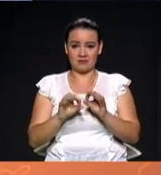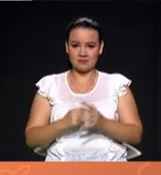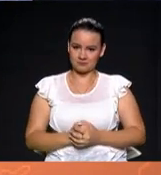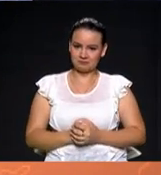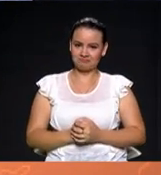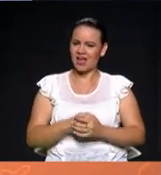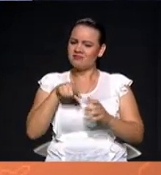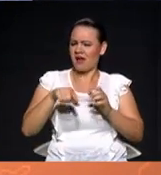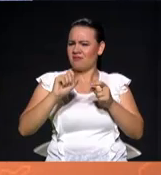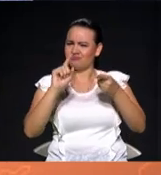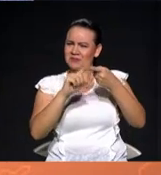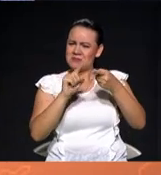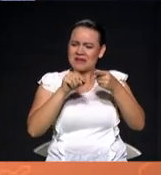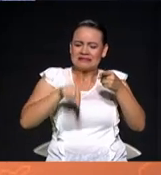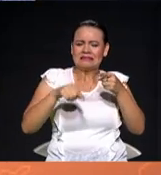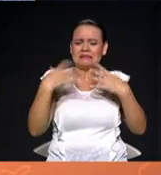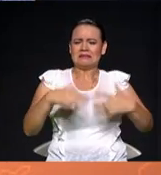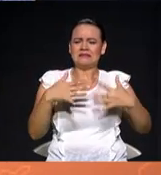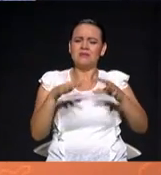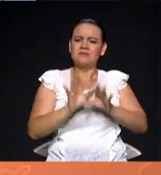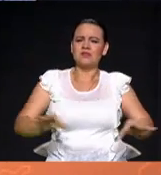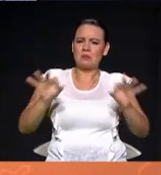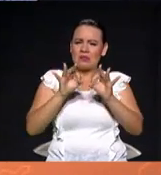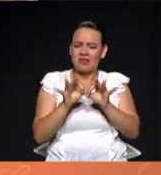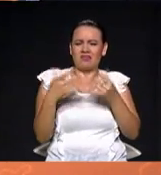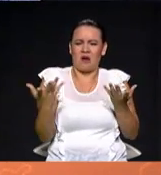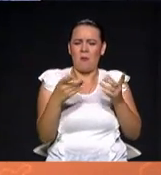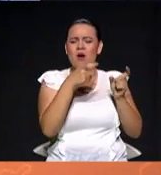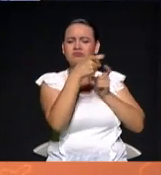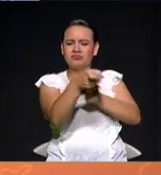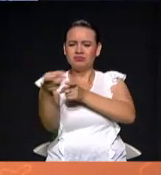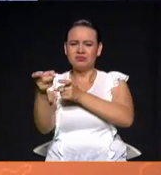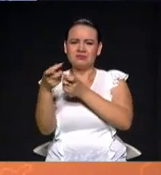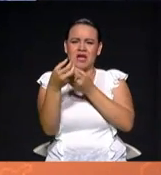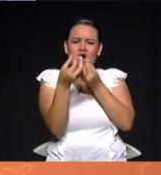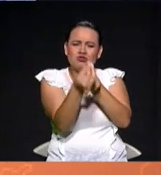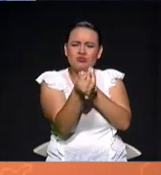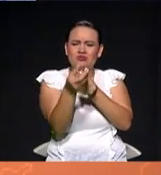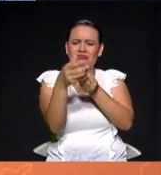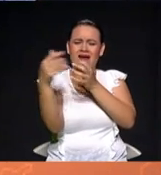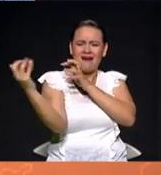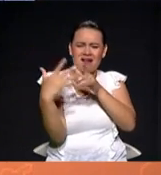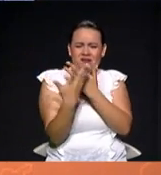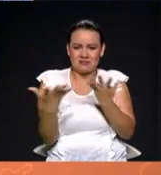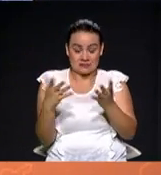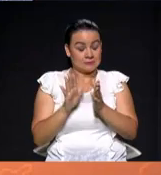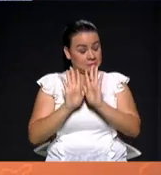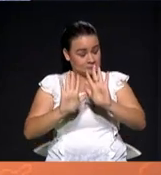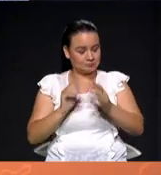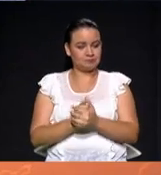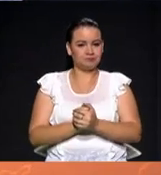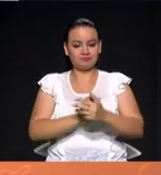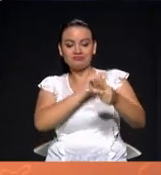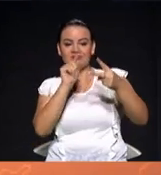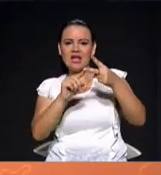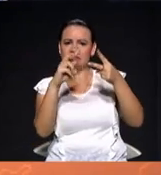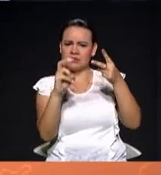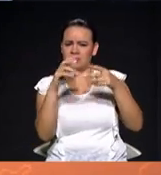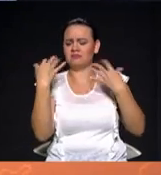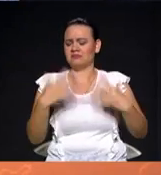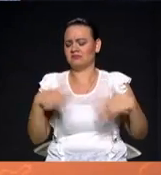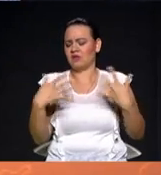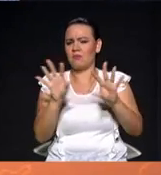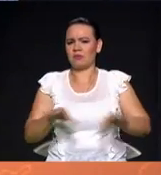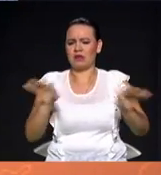seguridad que sin duda es crucial para esta capital pero vamos a entrar también en un tema que es bastante importante el de la movilidad no será la movilidad